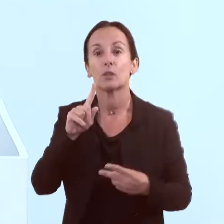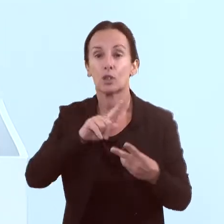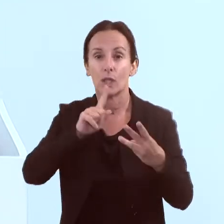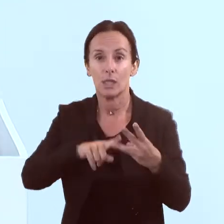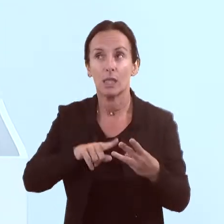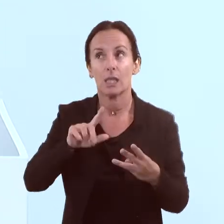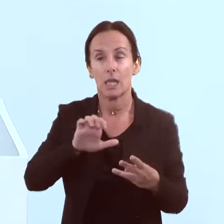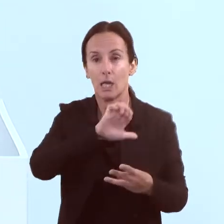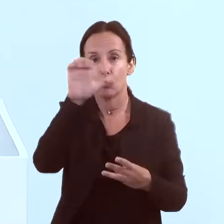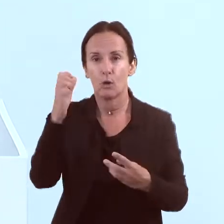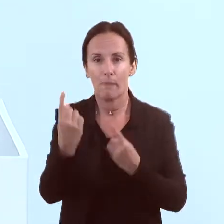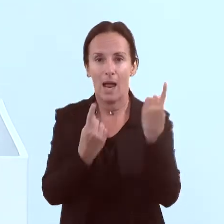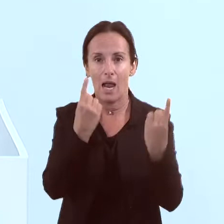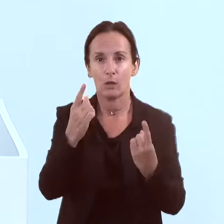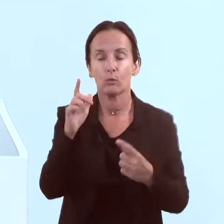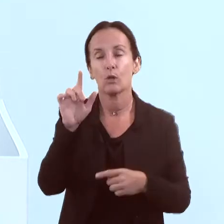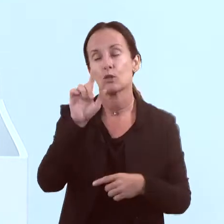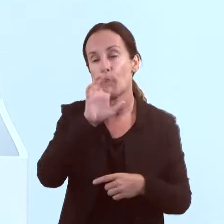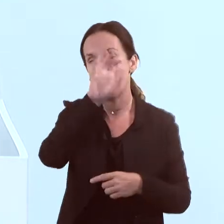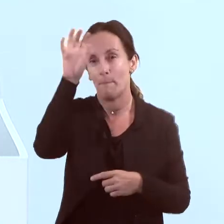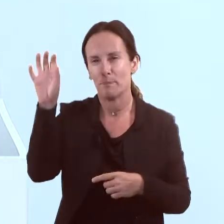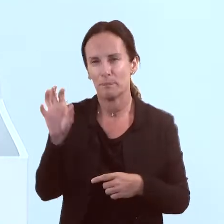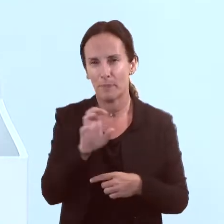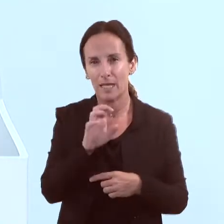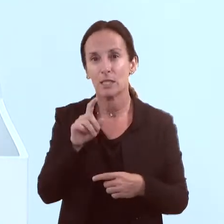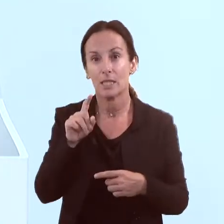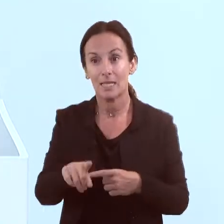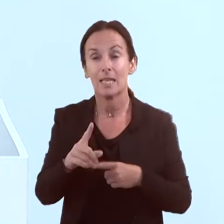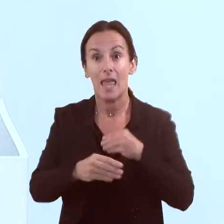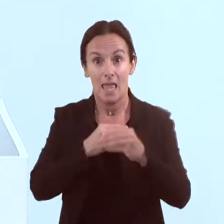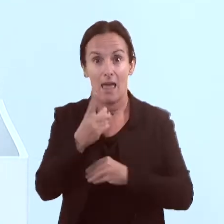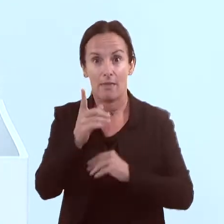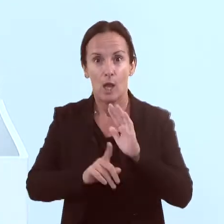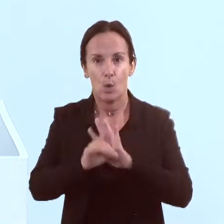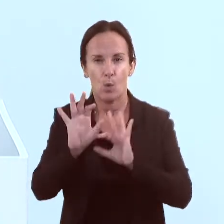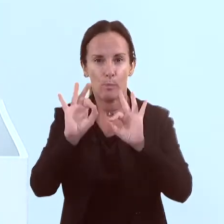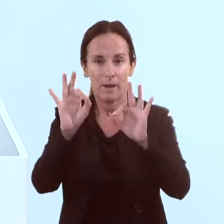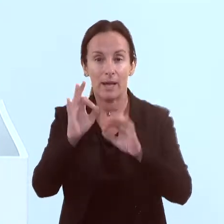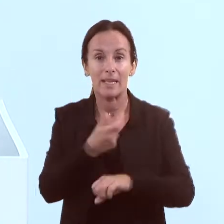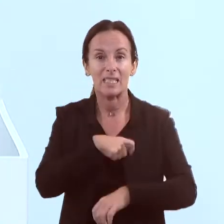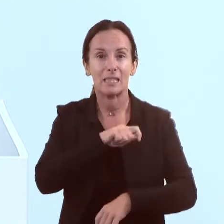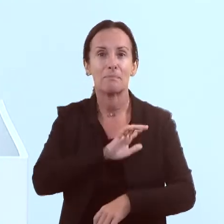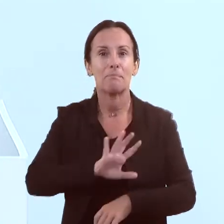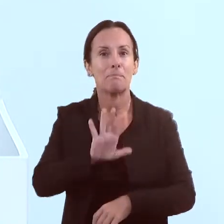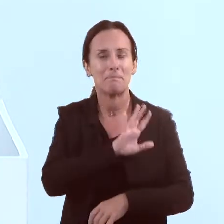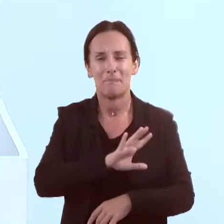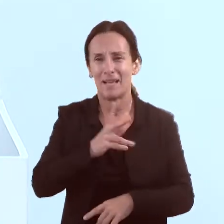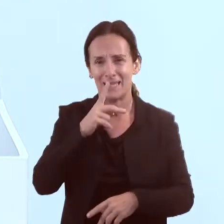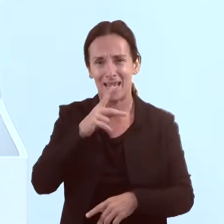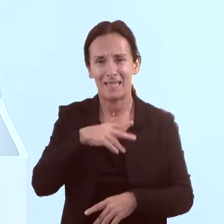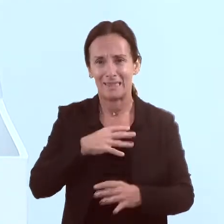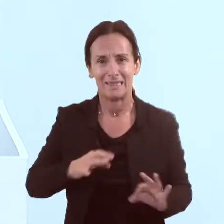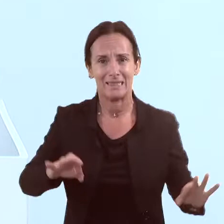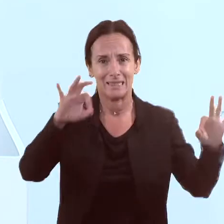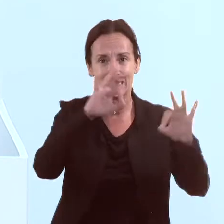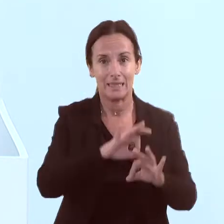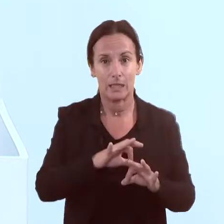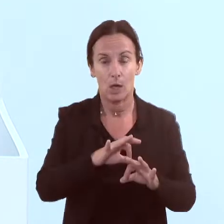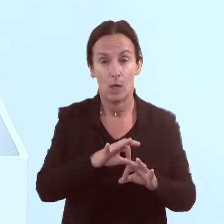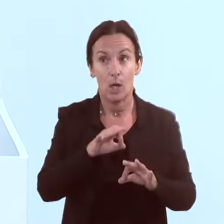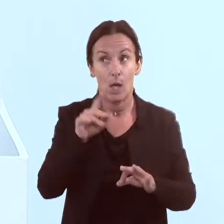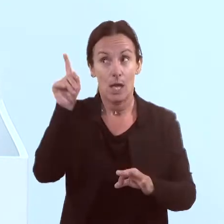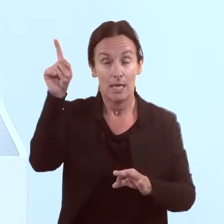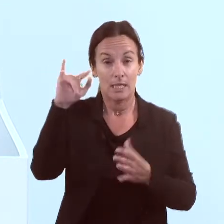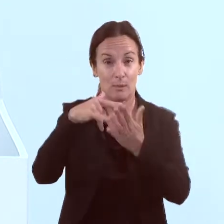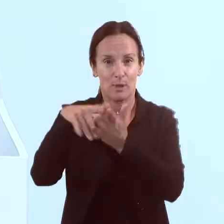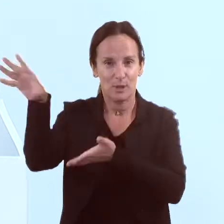una metodología que es Housing First for Youth, que es específica. En España nadie lo ha implementado y este proyecto va a ser la primera experiencia